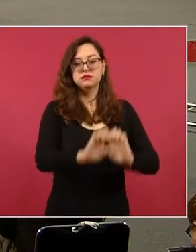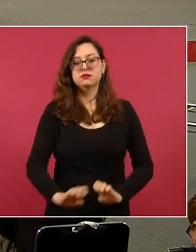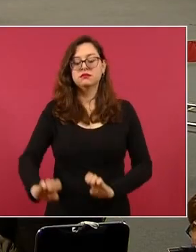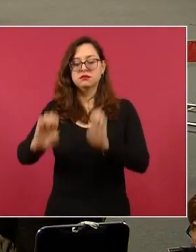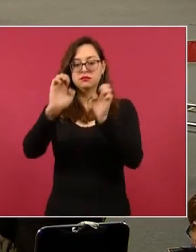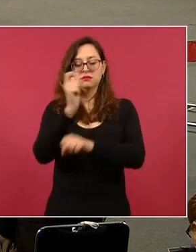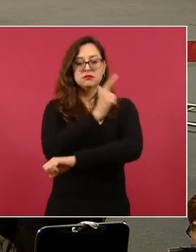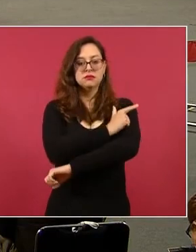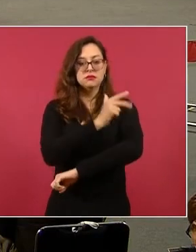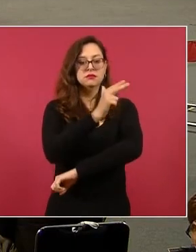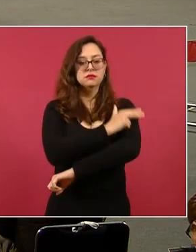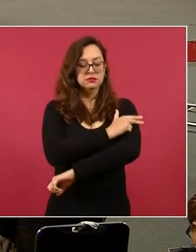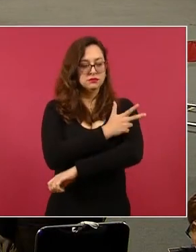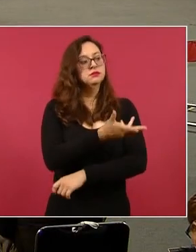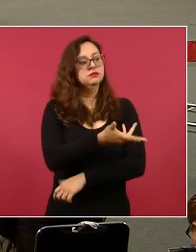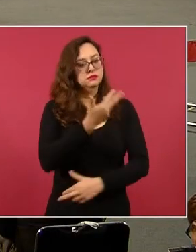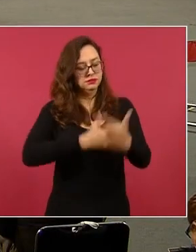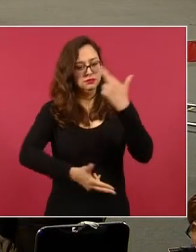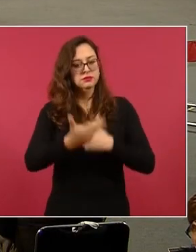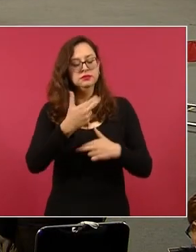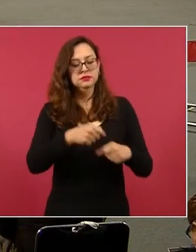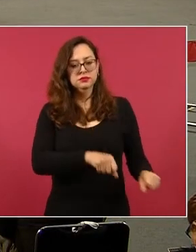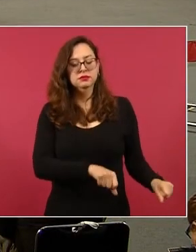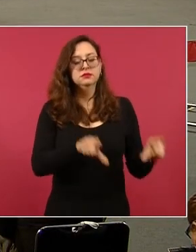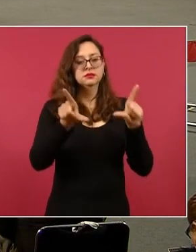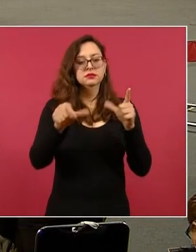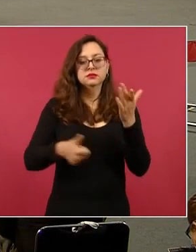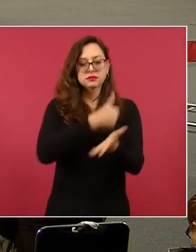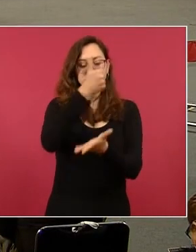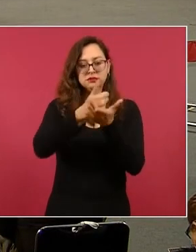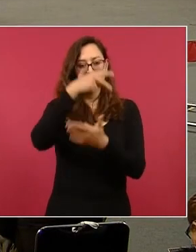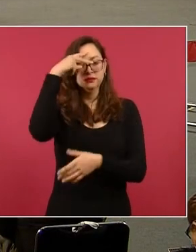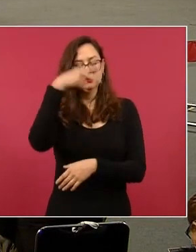Ahora sí. Regrésame lo de la ciudad.